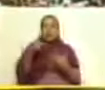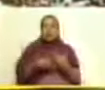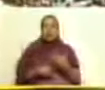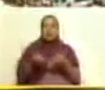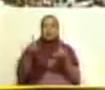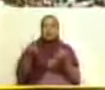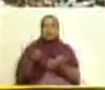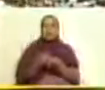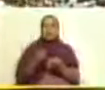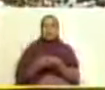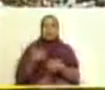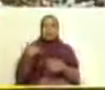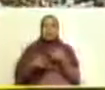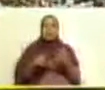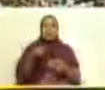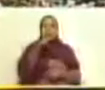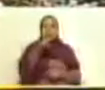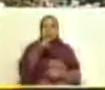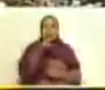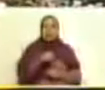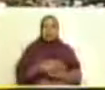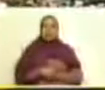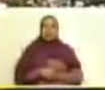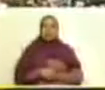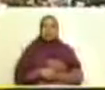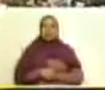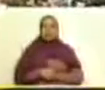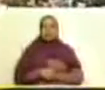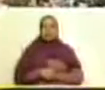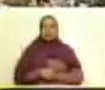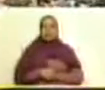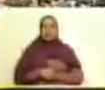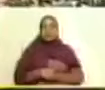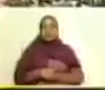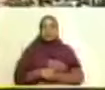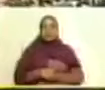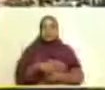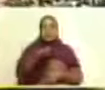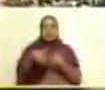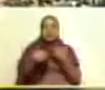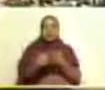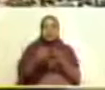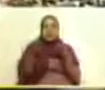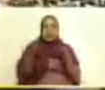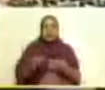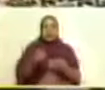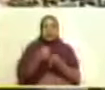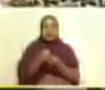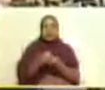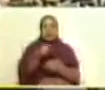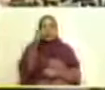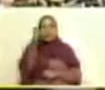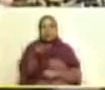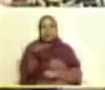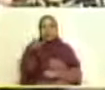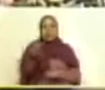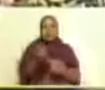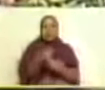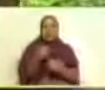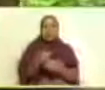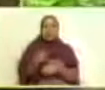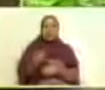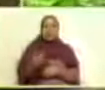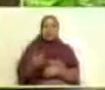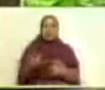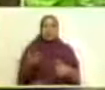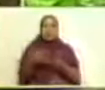exigencia. Y nosotros hemos dicho de que cuando de transformación se trata, es porque no estamos